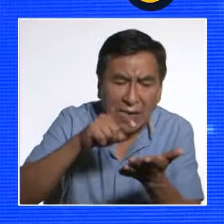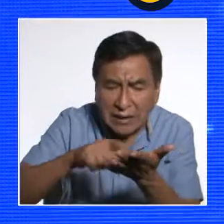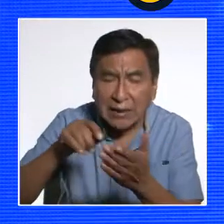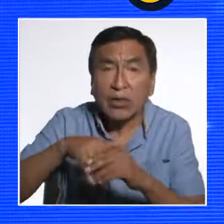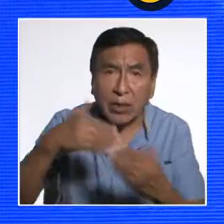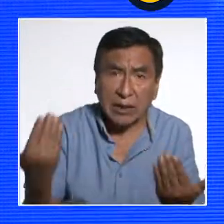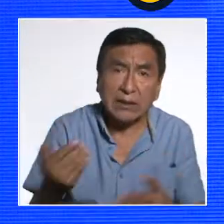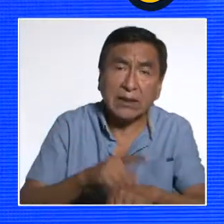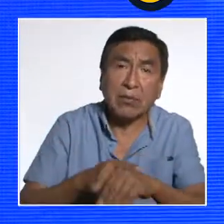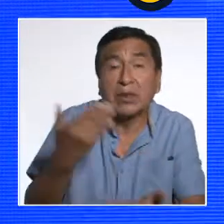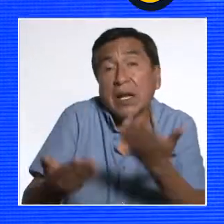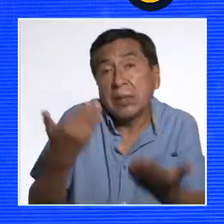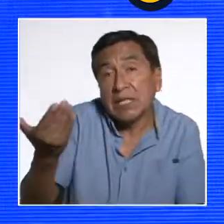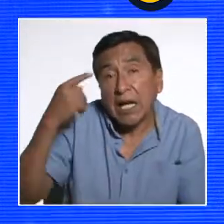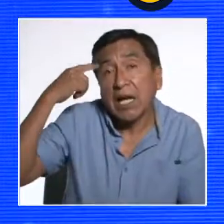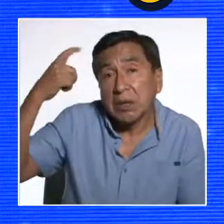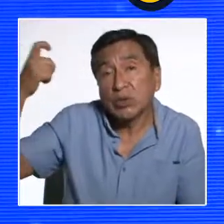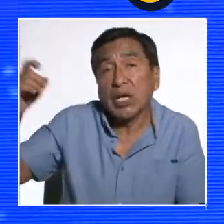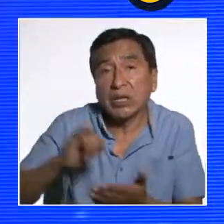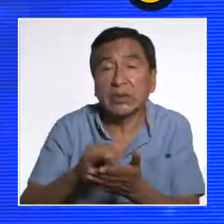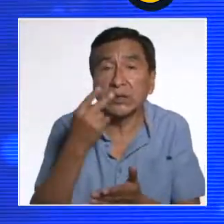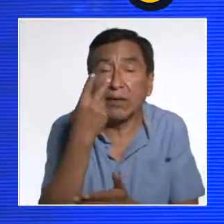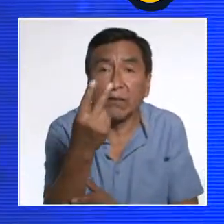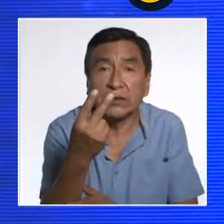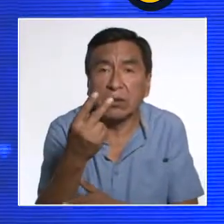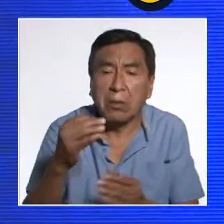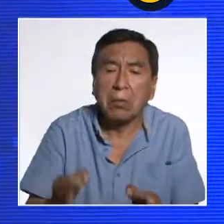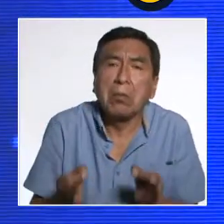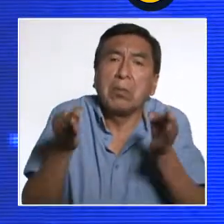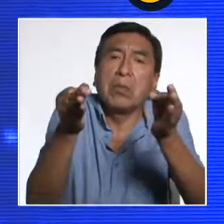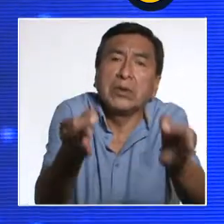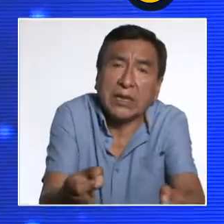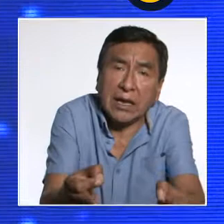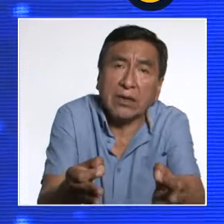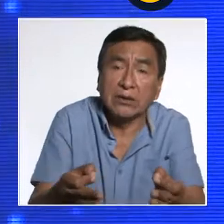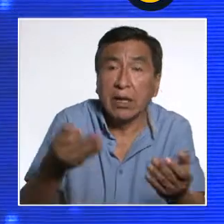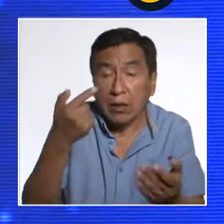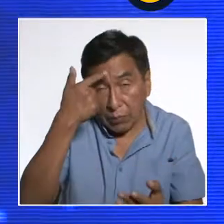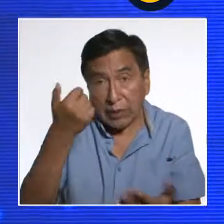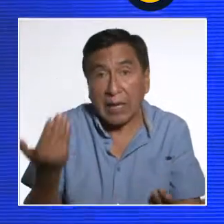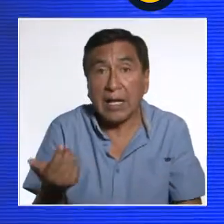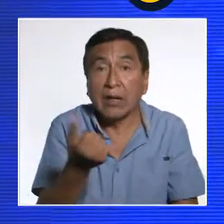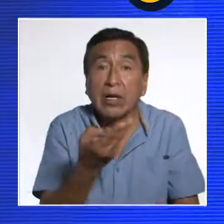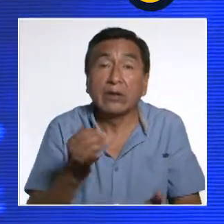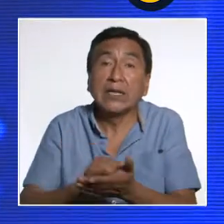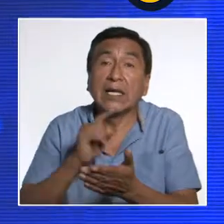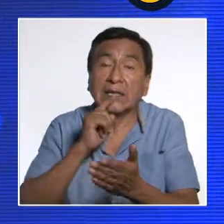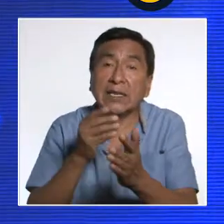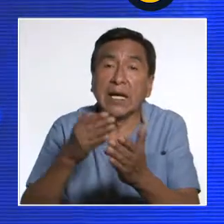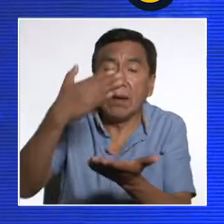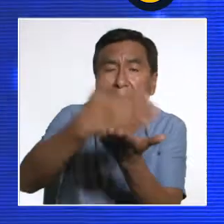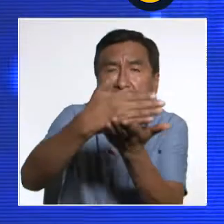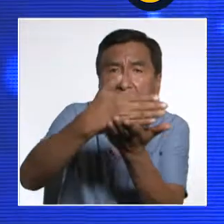Porque tal vez hay sueños que se han visto postergados. Porque hay algo que se está anteponiendo a